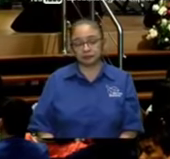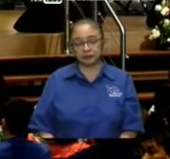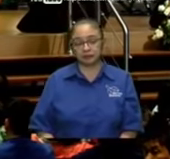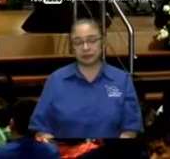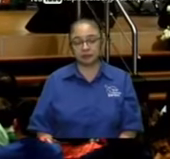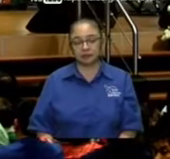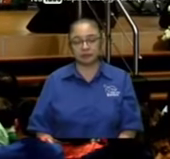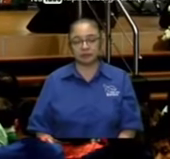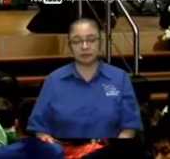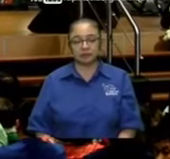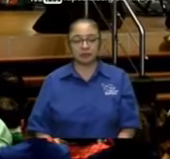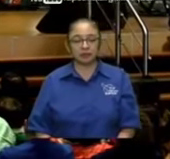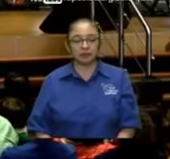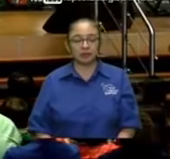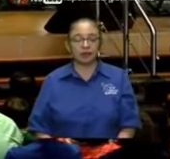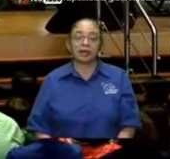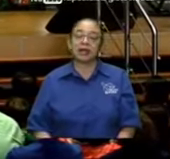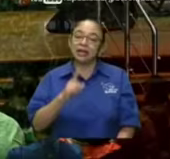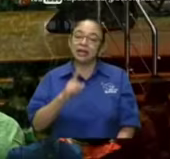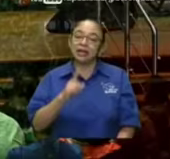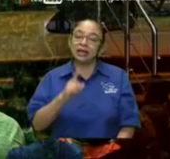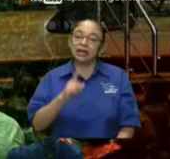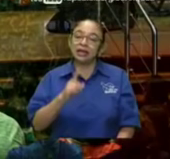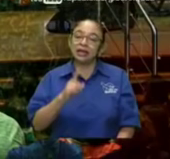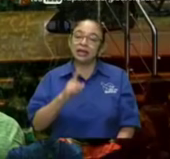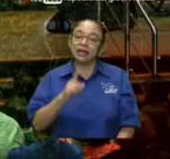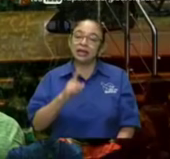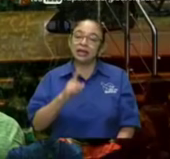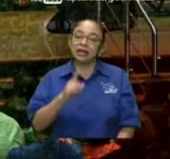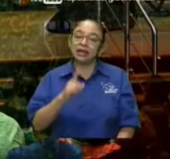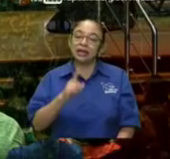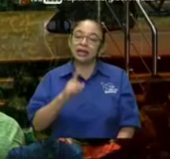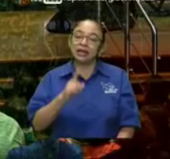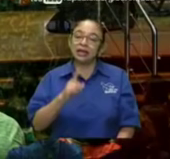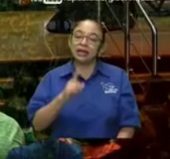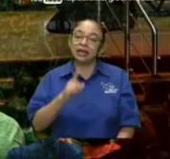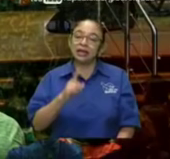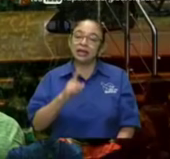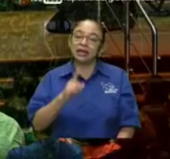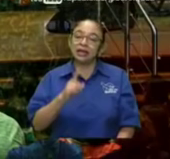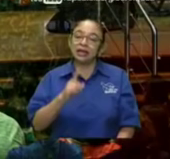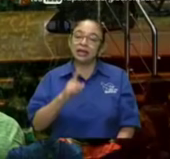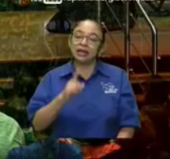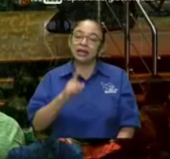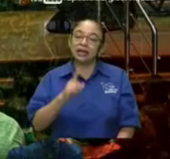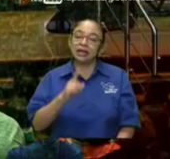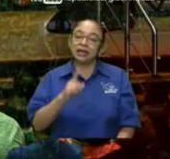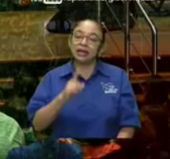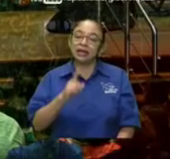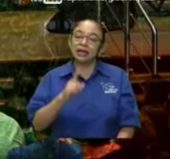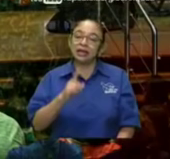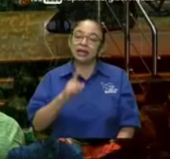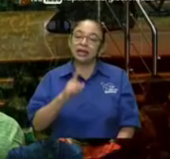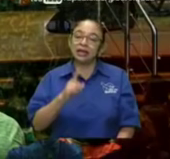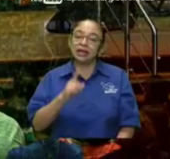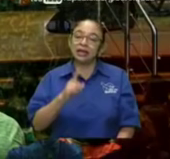con la paternidad y es un prejuicio que tenemos a veces por lo que hemos vivido en nuestra vida anterior, valga la